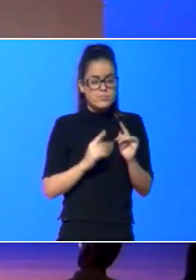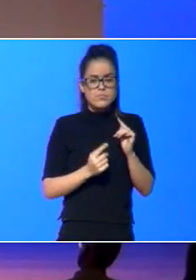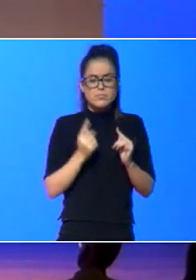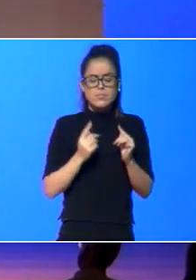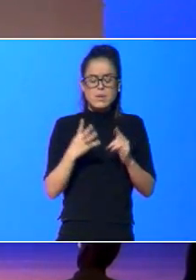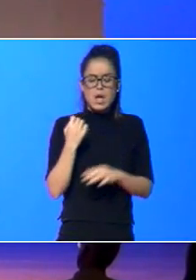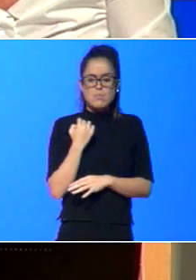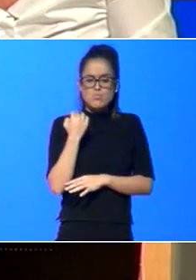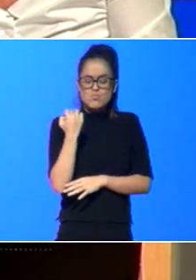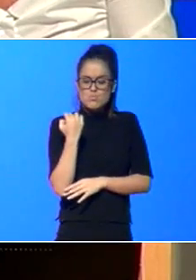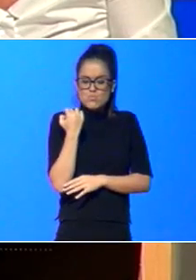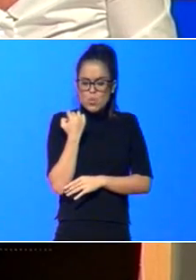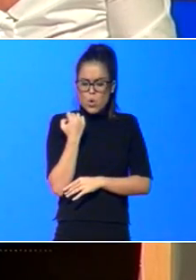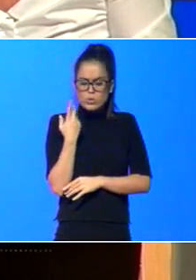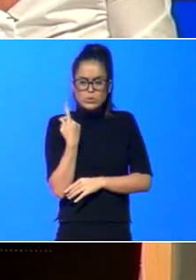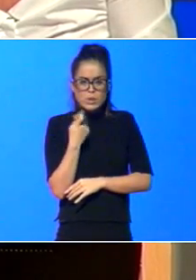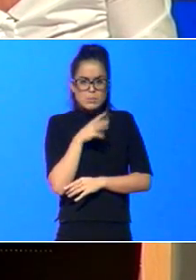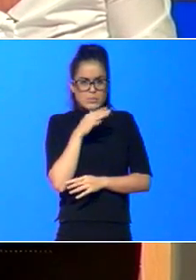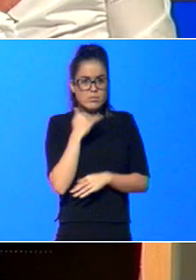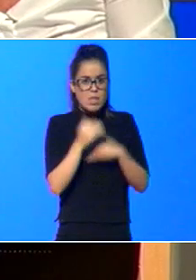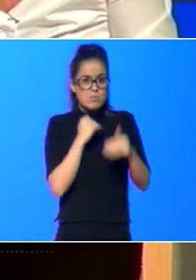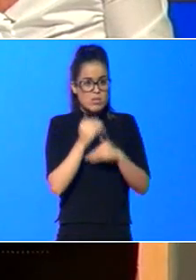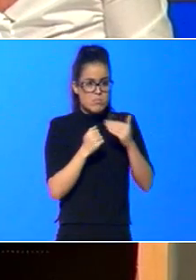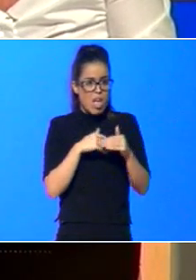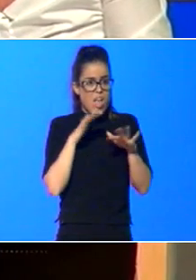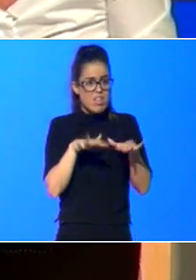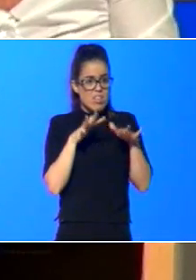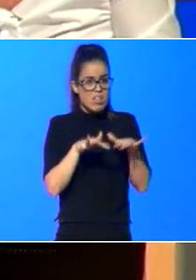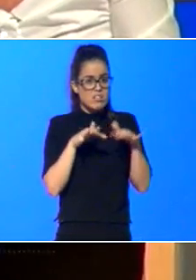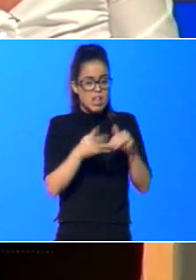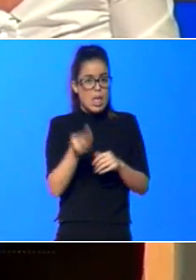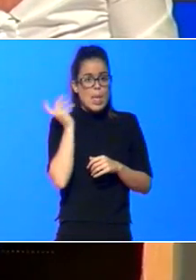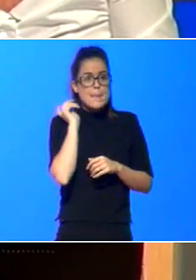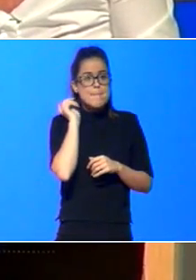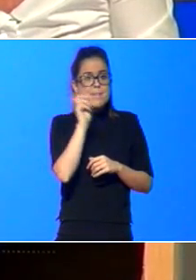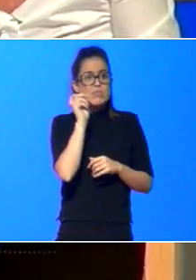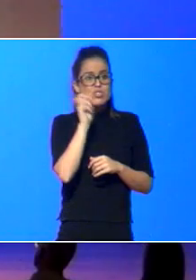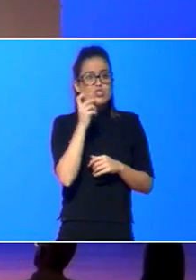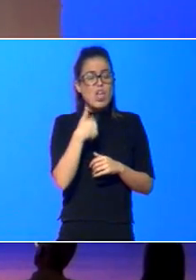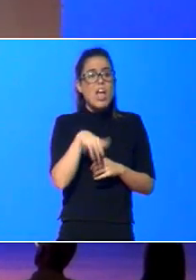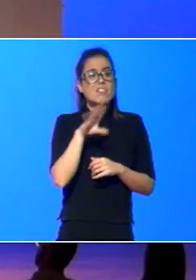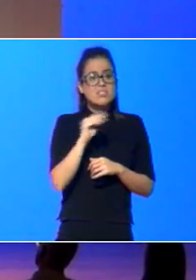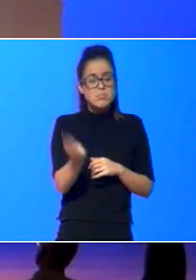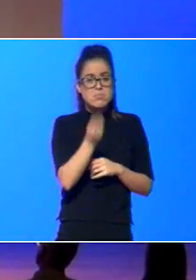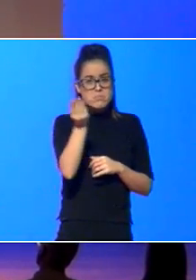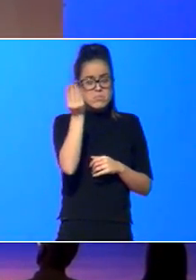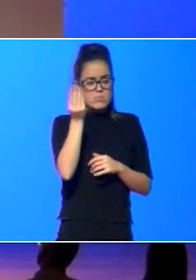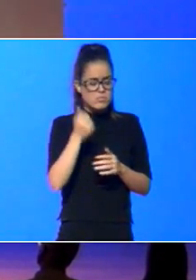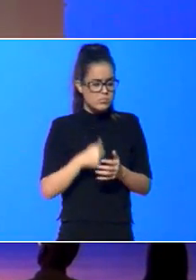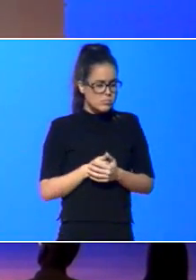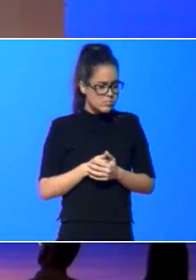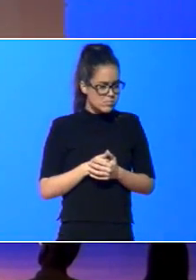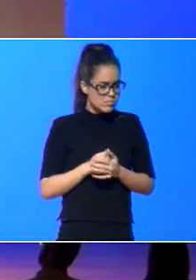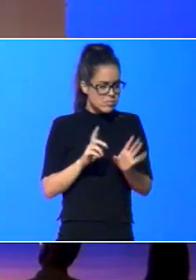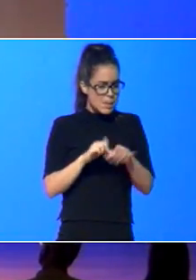apoyo porque el ritmo es más lento y el profesor le entiende mejor y como a él le gustaría, ¿no? Que le digan las cosas que hace bien, está reclamando su participación,